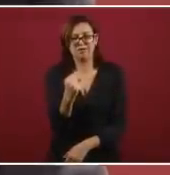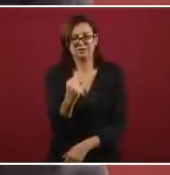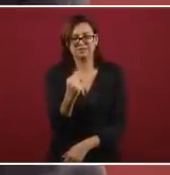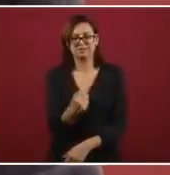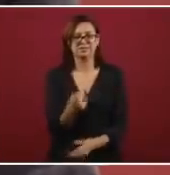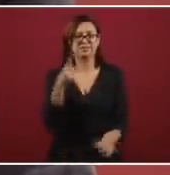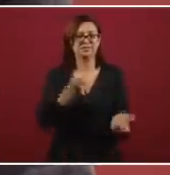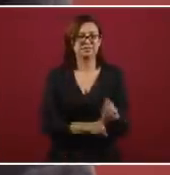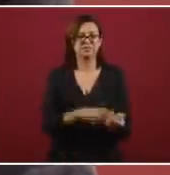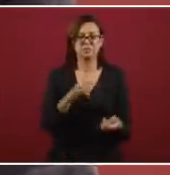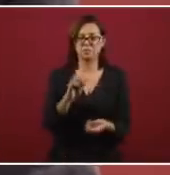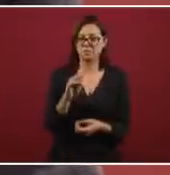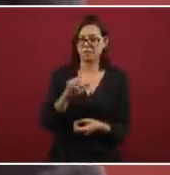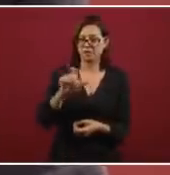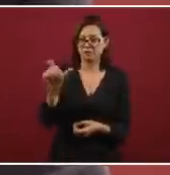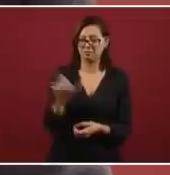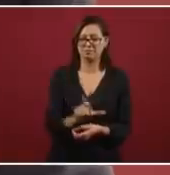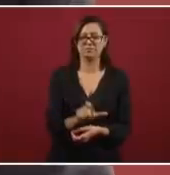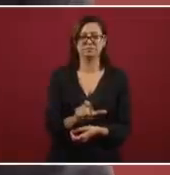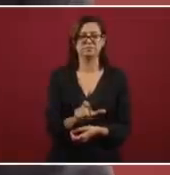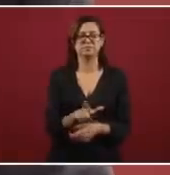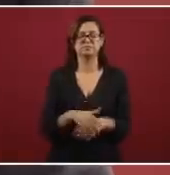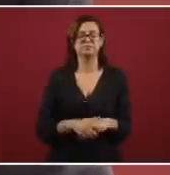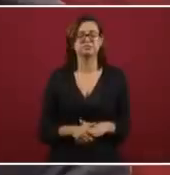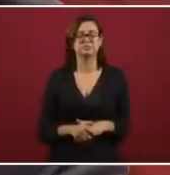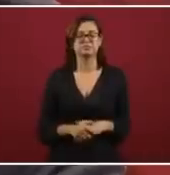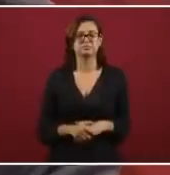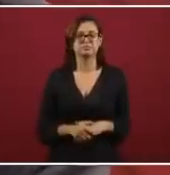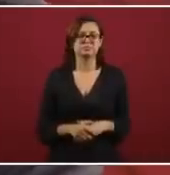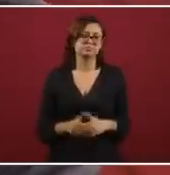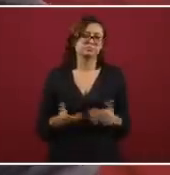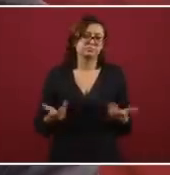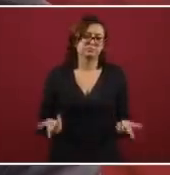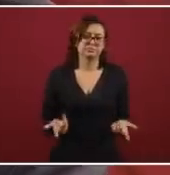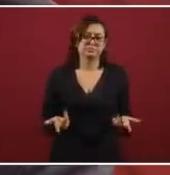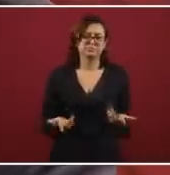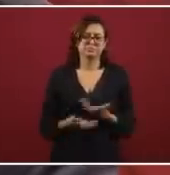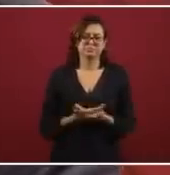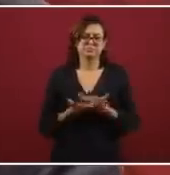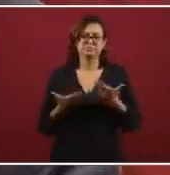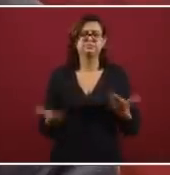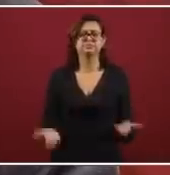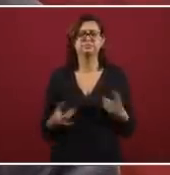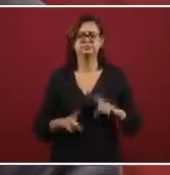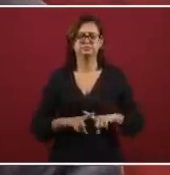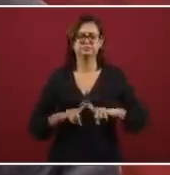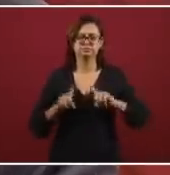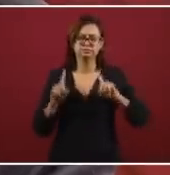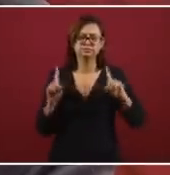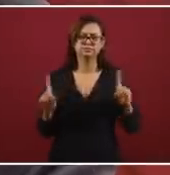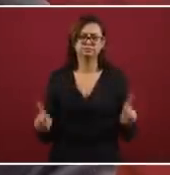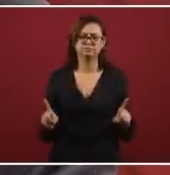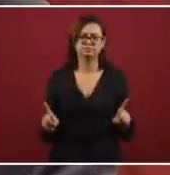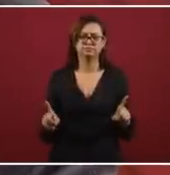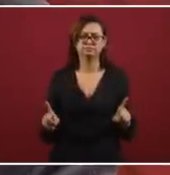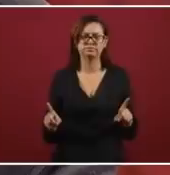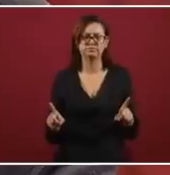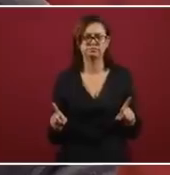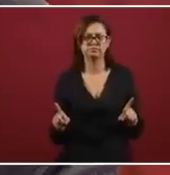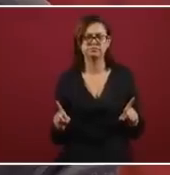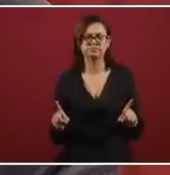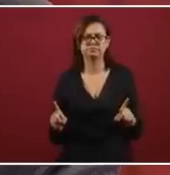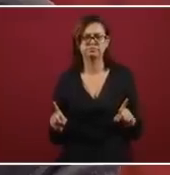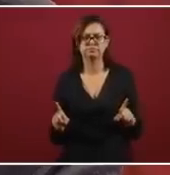en Pemex, que haya imperado en Pemex. Entonces, va a ser distinto y